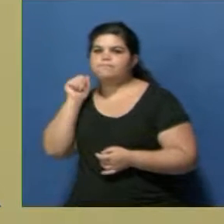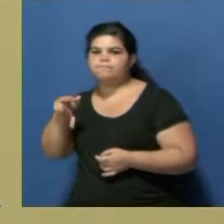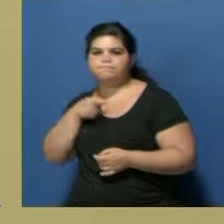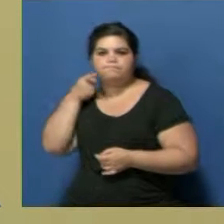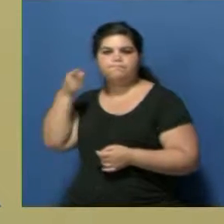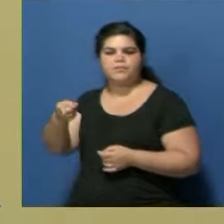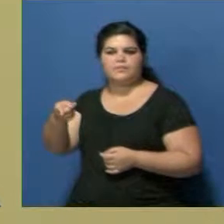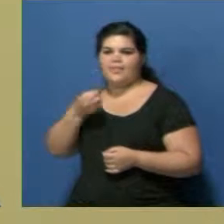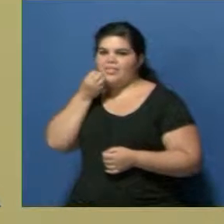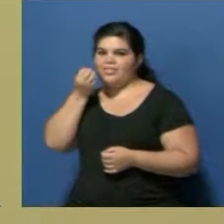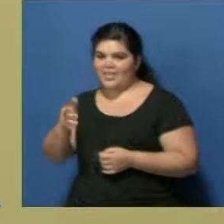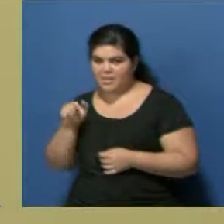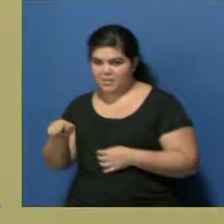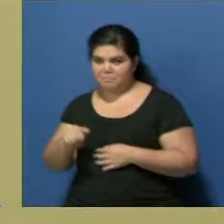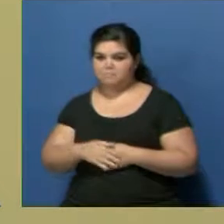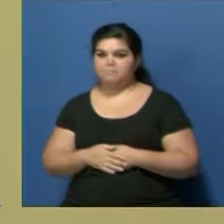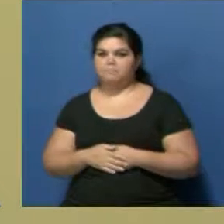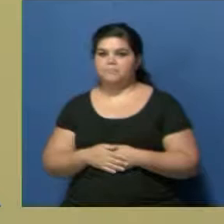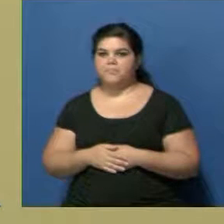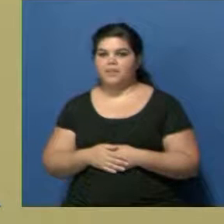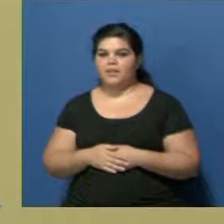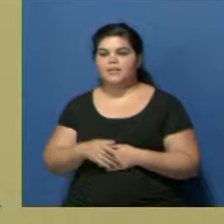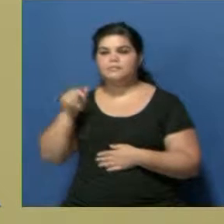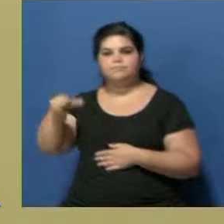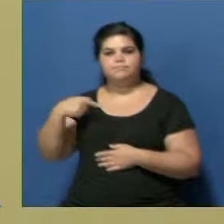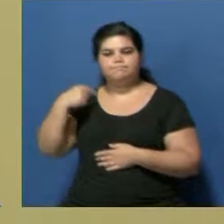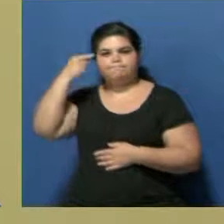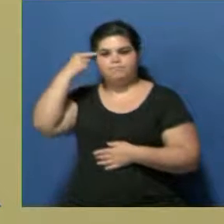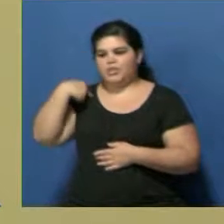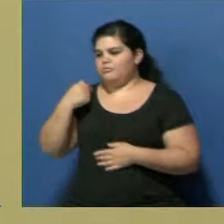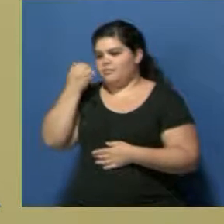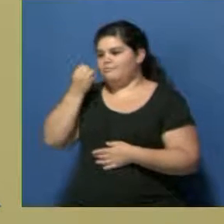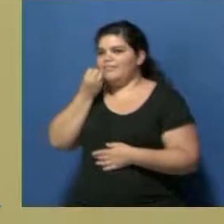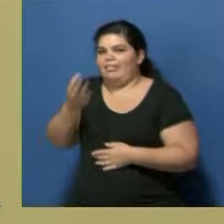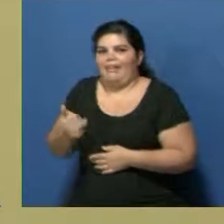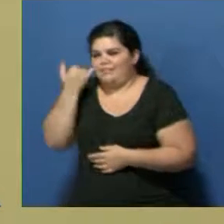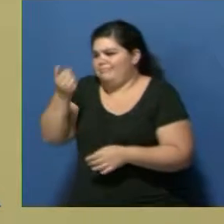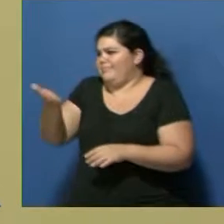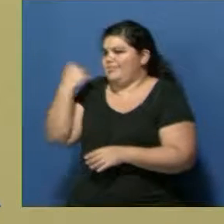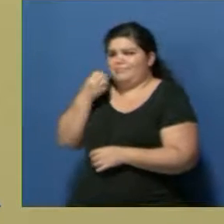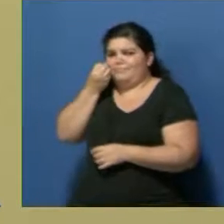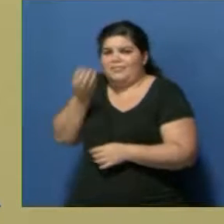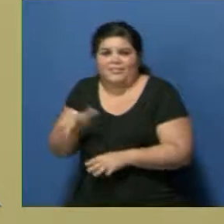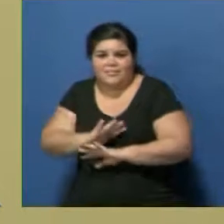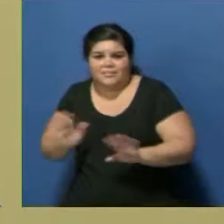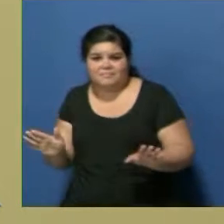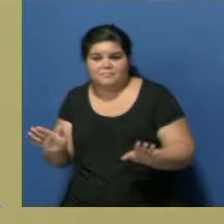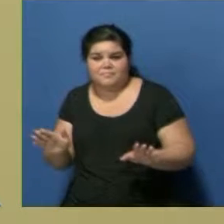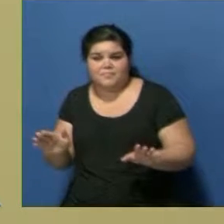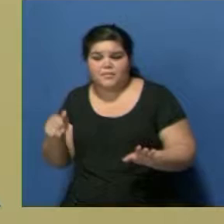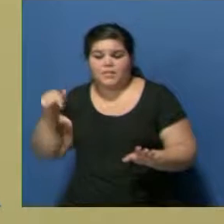tarde. Ya es tarde. Lo mío es un caso ya perdido, ya pasó. Esto sirve